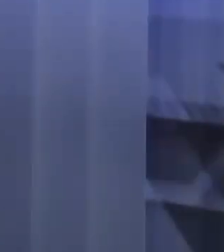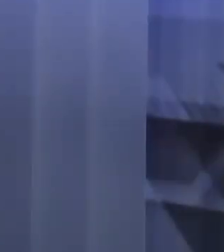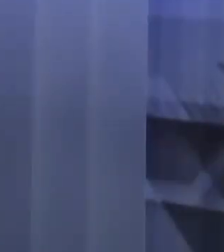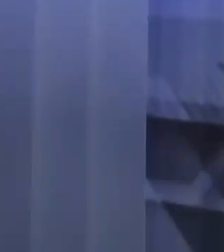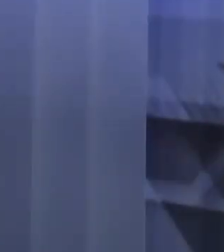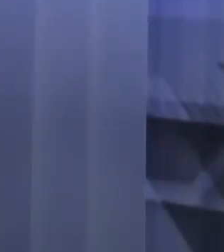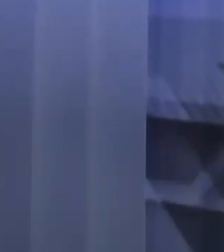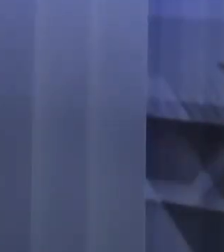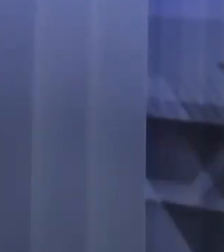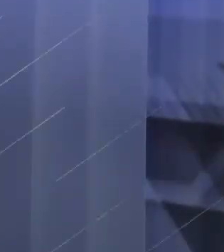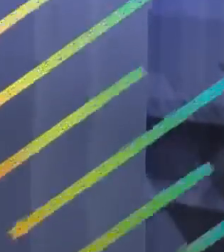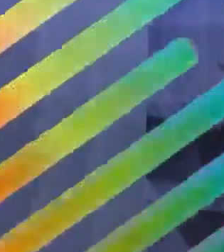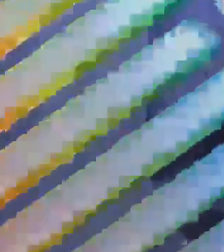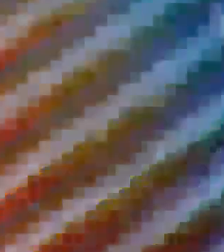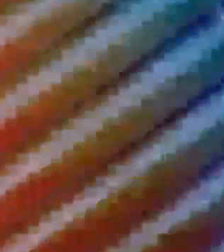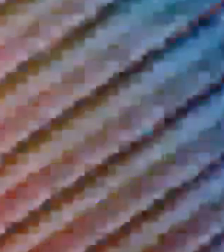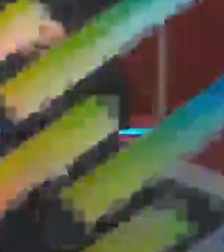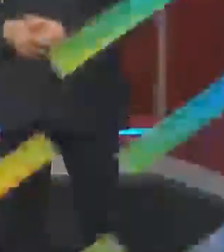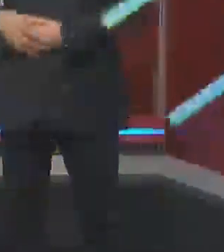Valparaíso.